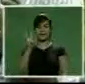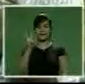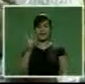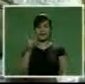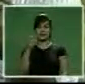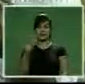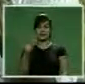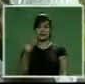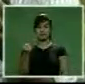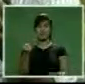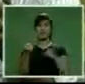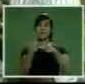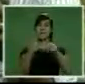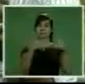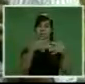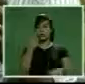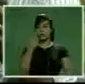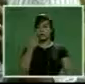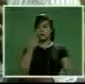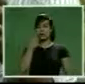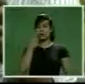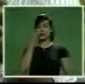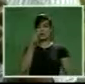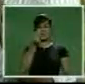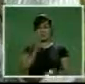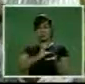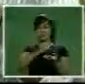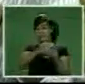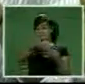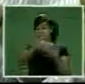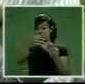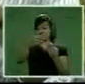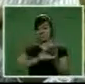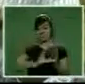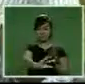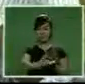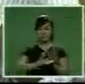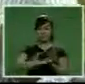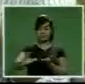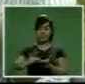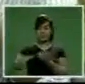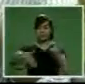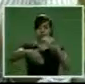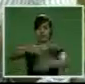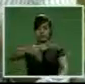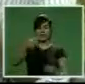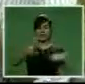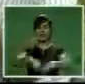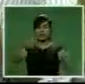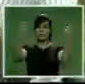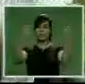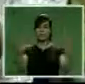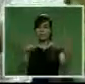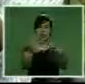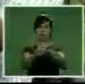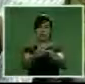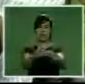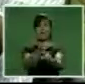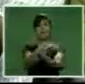dólares en América del Sur para tratar de fragmentarnos, y en cada país. Y es lo que Chávez ha puesto una